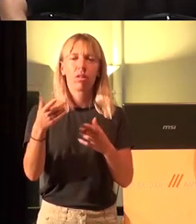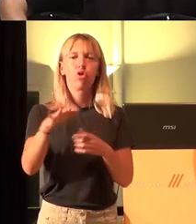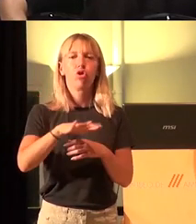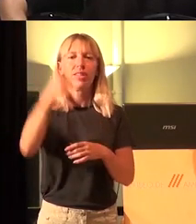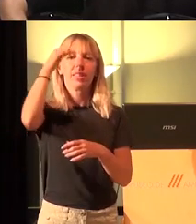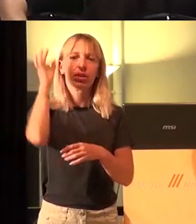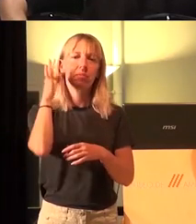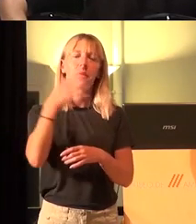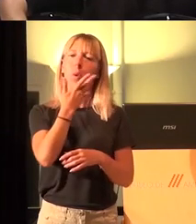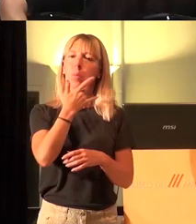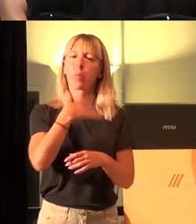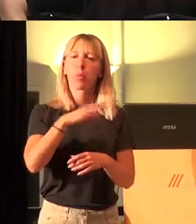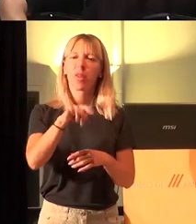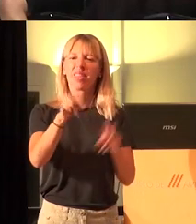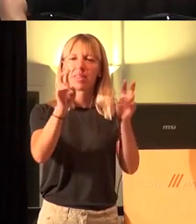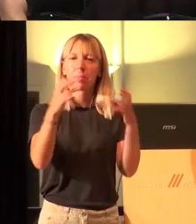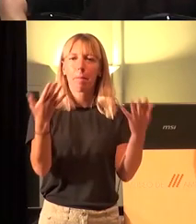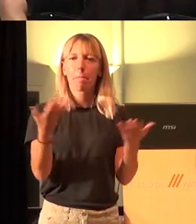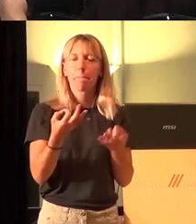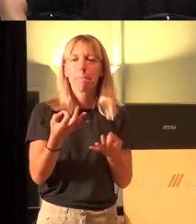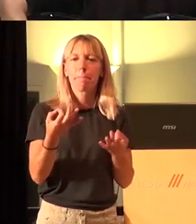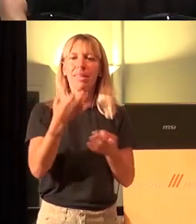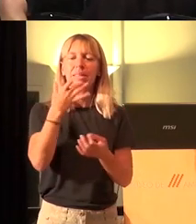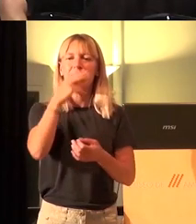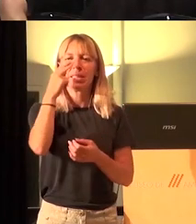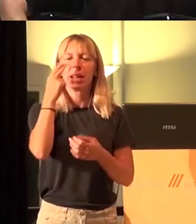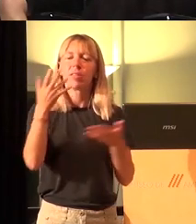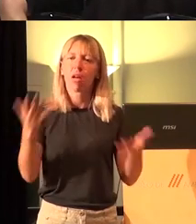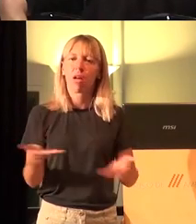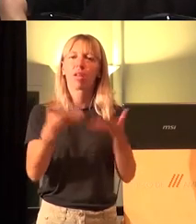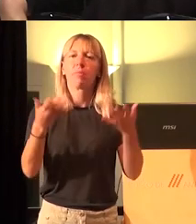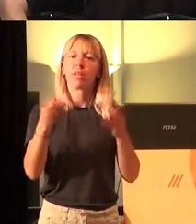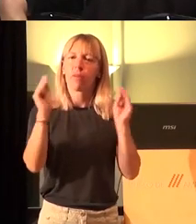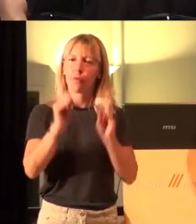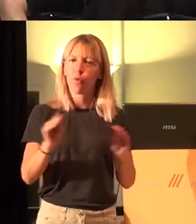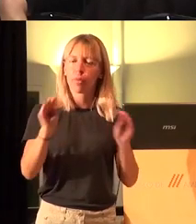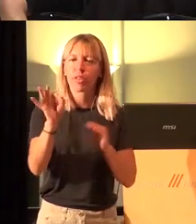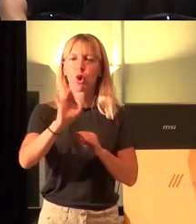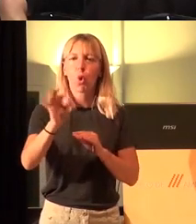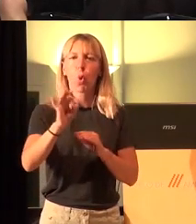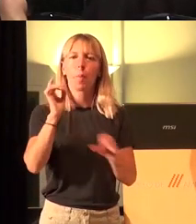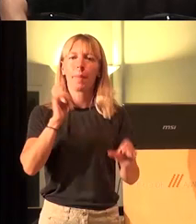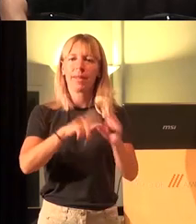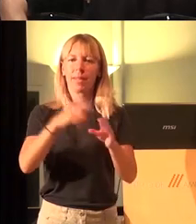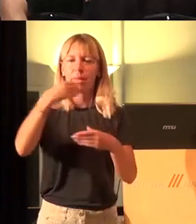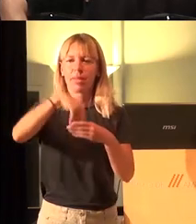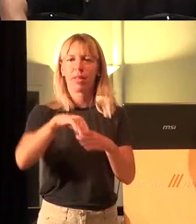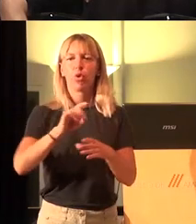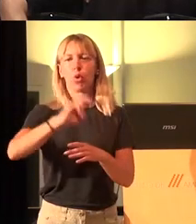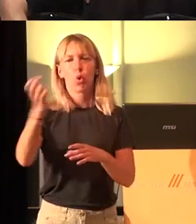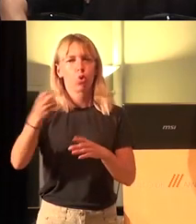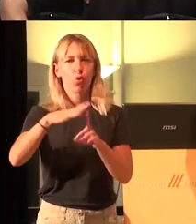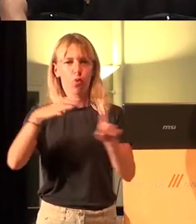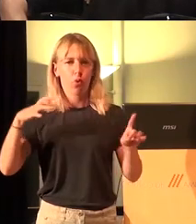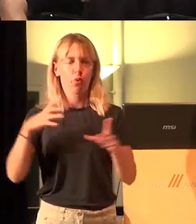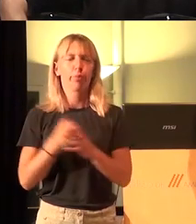las chicas pudieran conocer de qué va eso y si les interesa pues animarse a formarse o a participar en otros